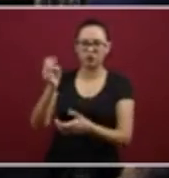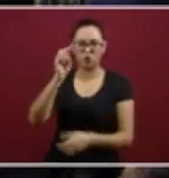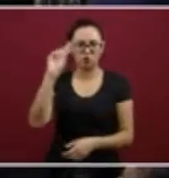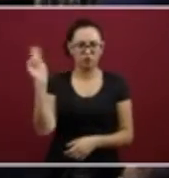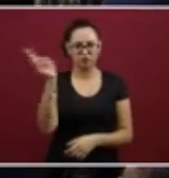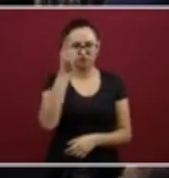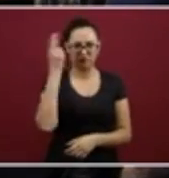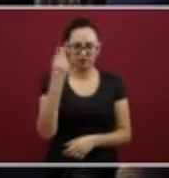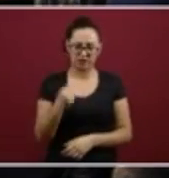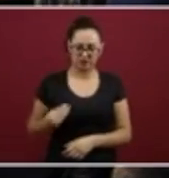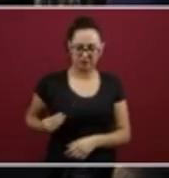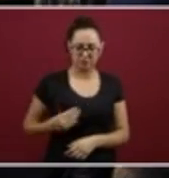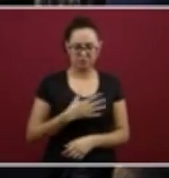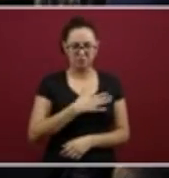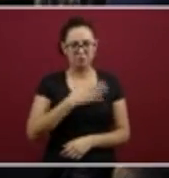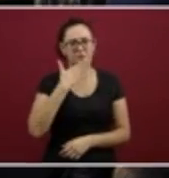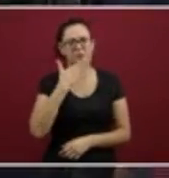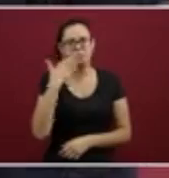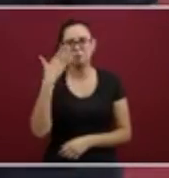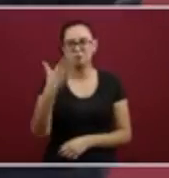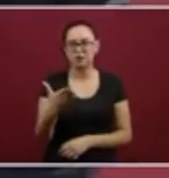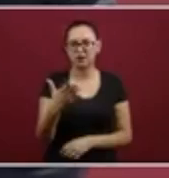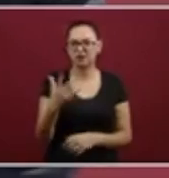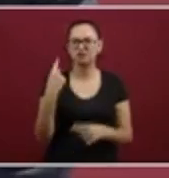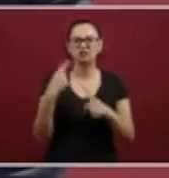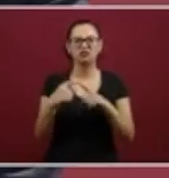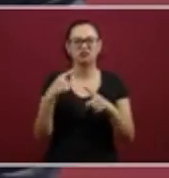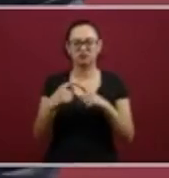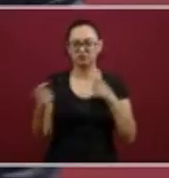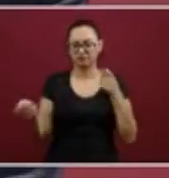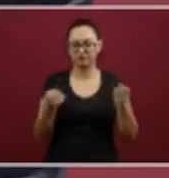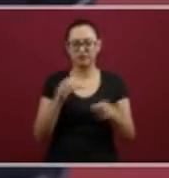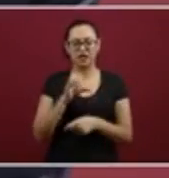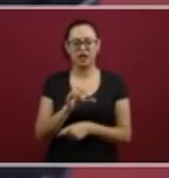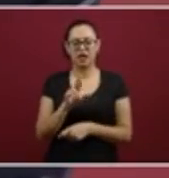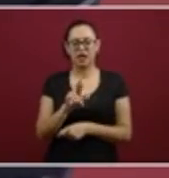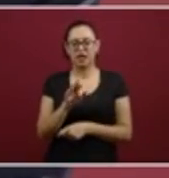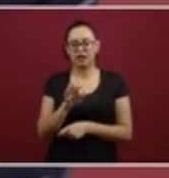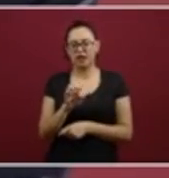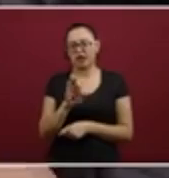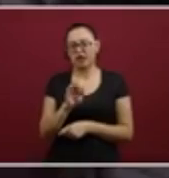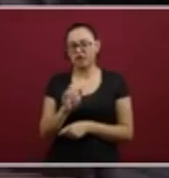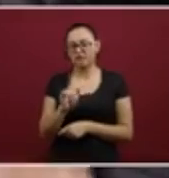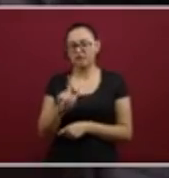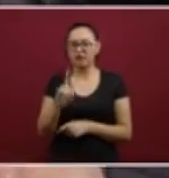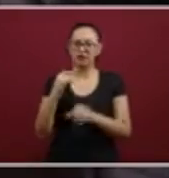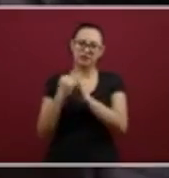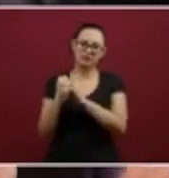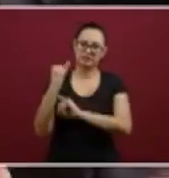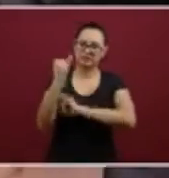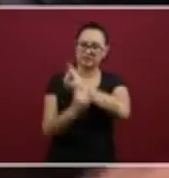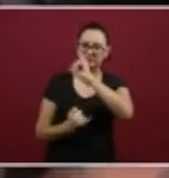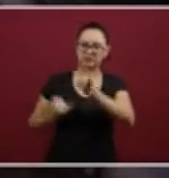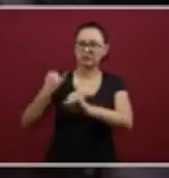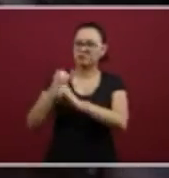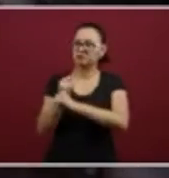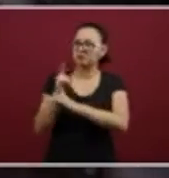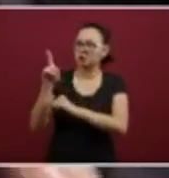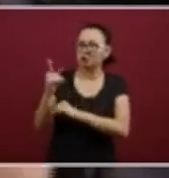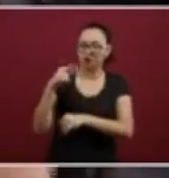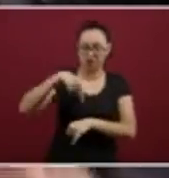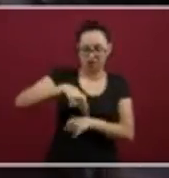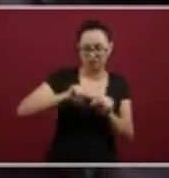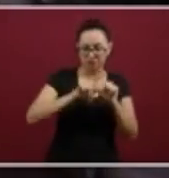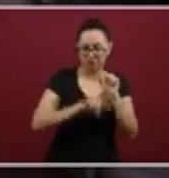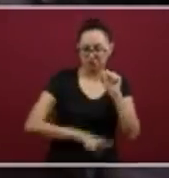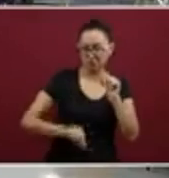del bienestar? Porque le hago esta pregunta porque CREFAL es un organismo internacional que no está sujeto a la rendición de cuentas ni